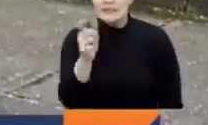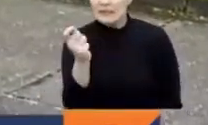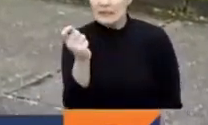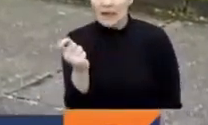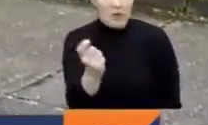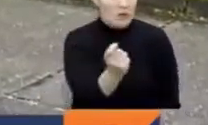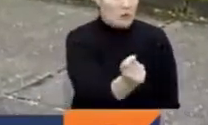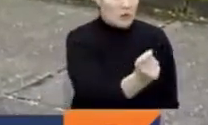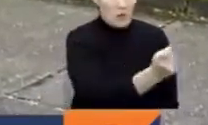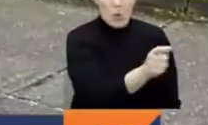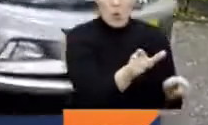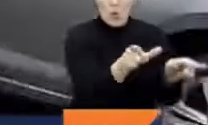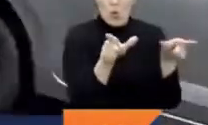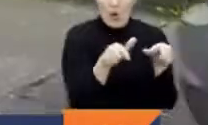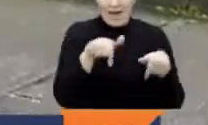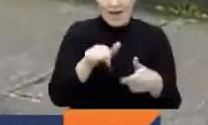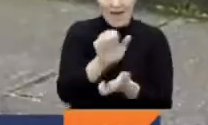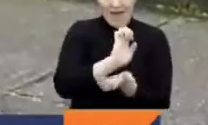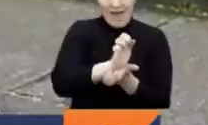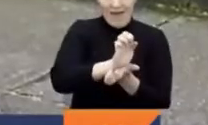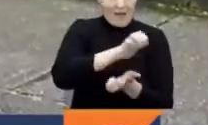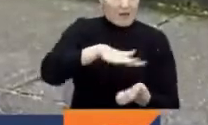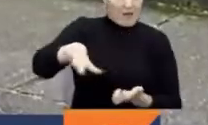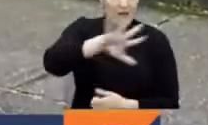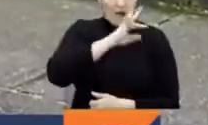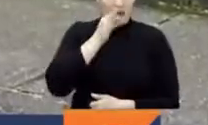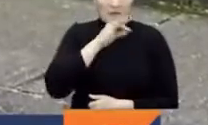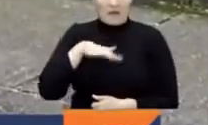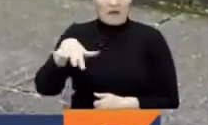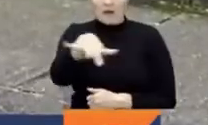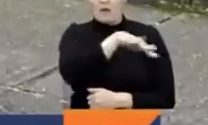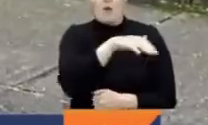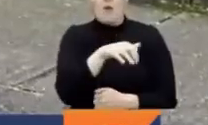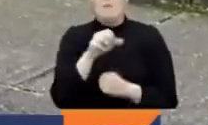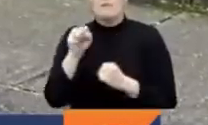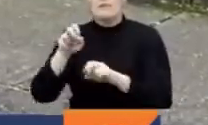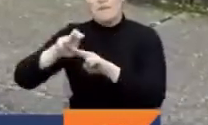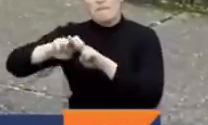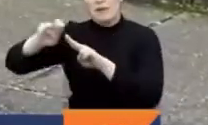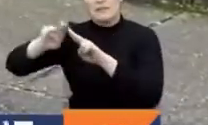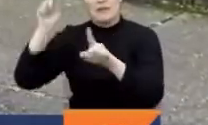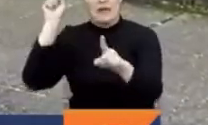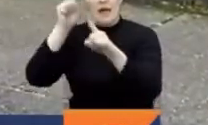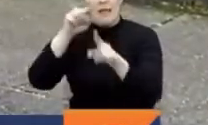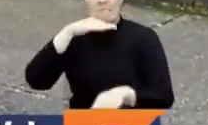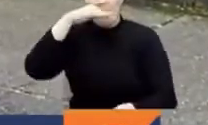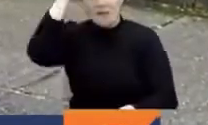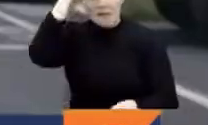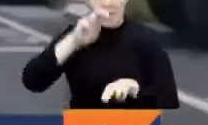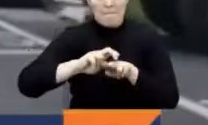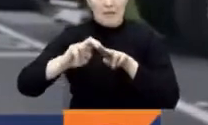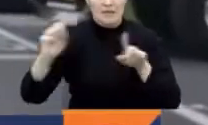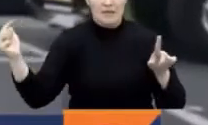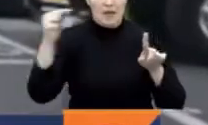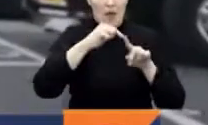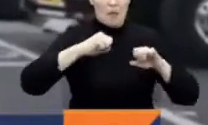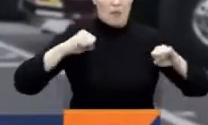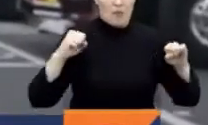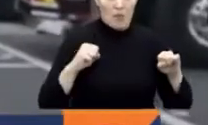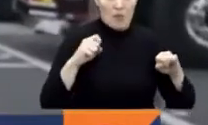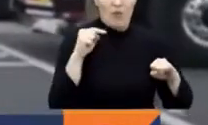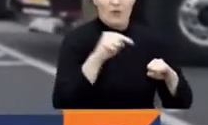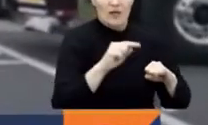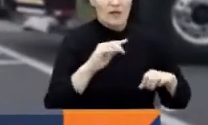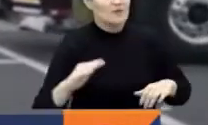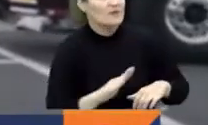el eje cafetero y donde las autoridades están haciendo especial atención es en la vía Manizales-Medellín, también en la vía Manizales-Bogotá por el Alto de